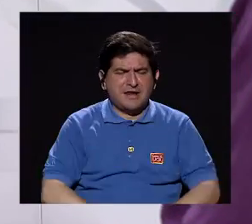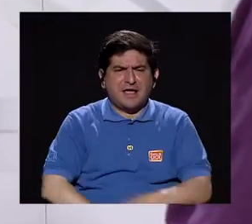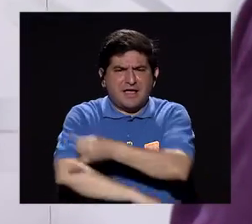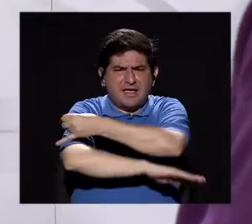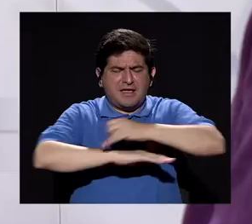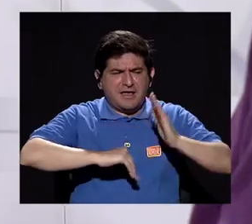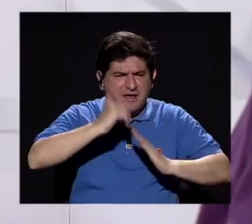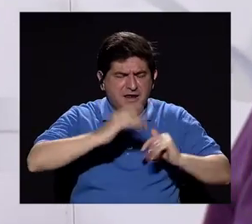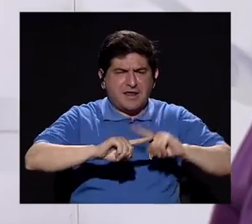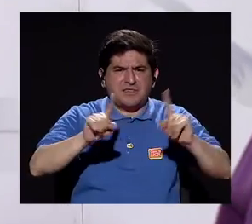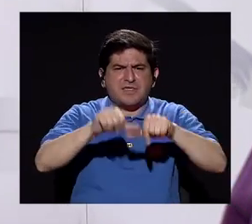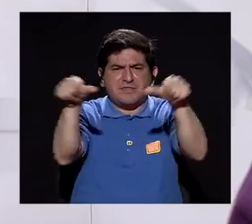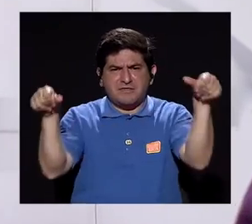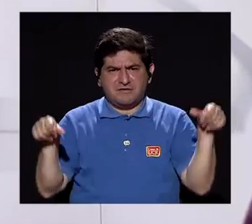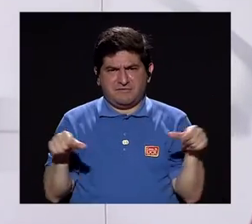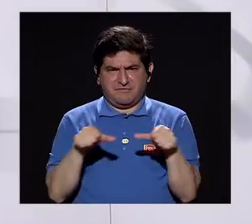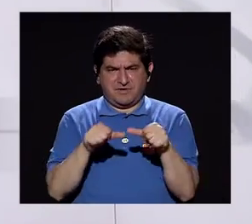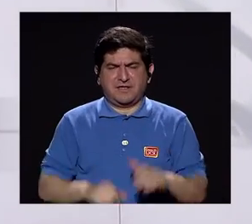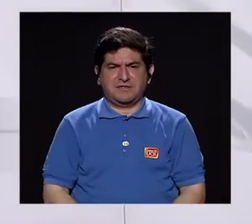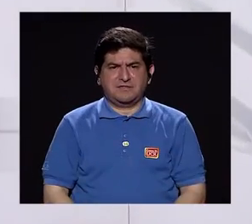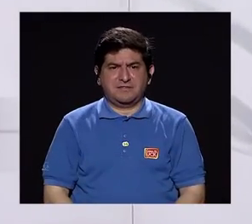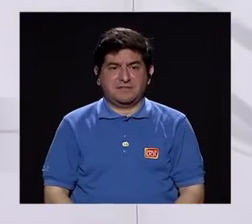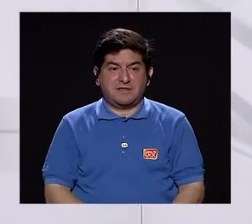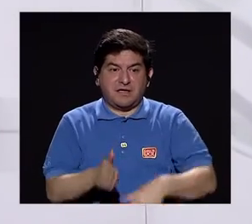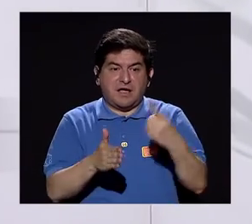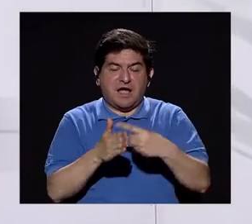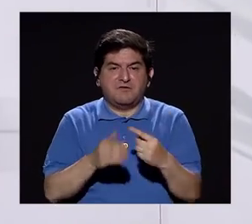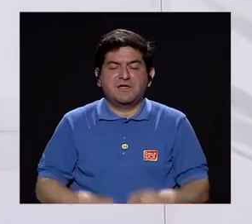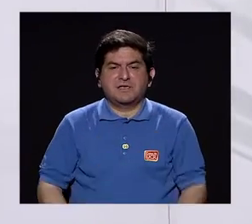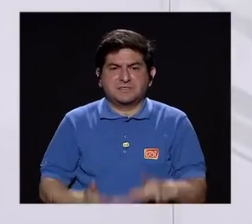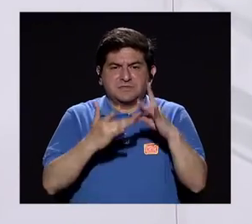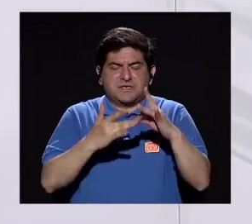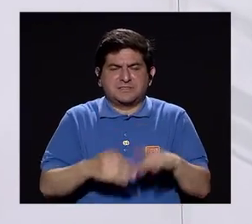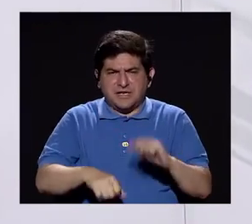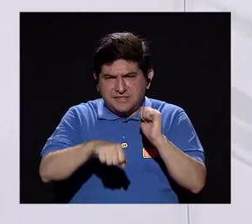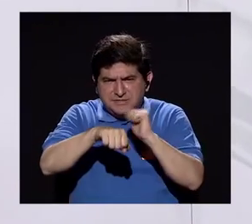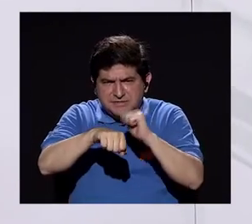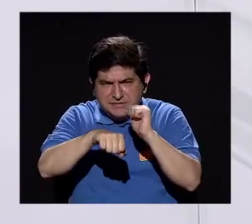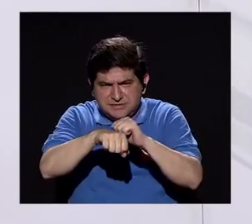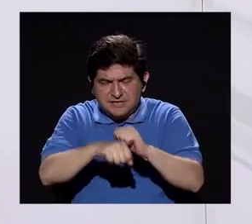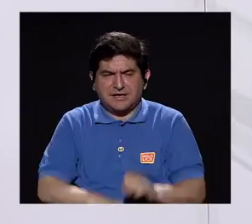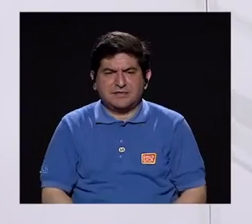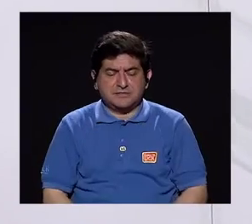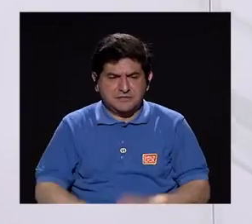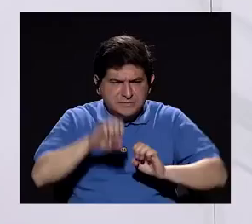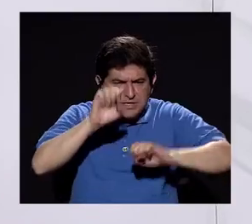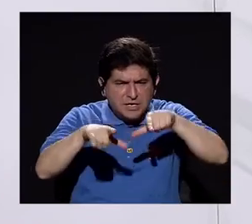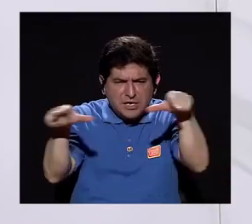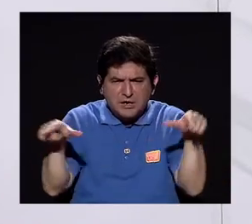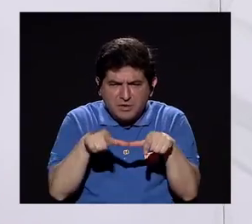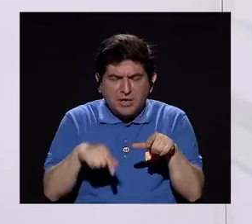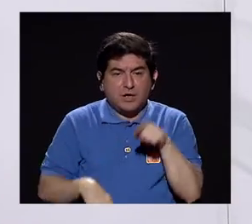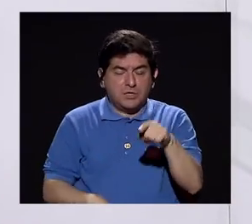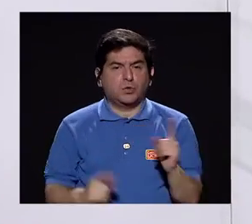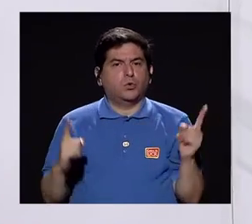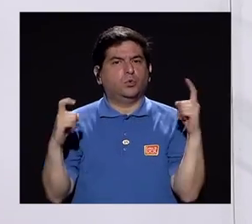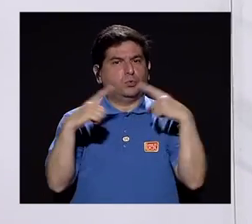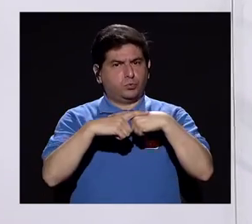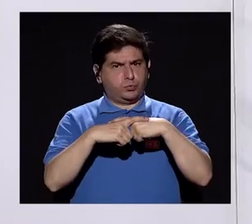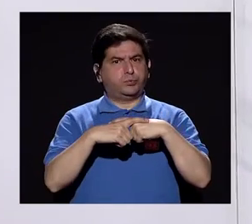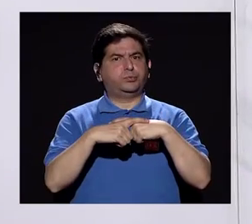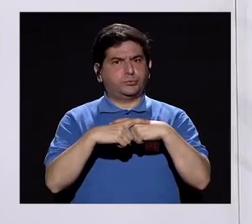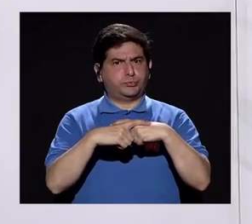especialistas en muchas áreas y en ciertas fases han geólogos para hacer la evaluación del sitio o sea es es muy complejo